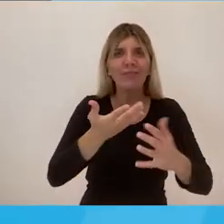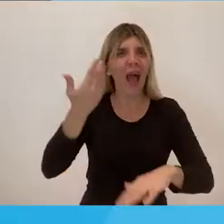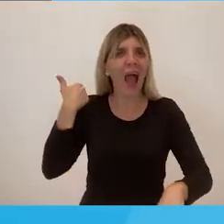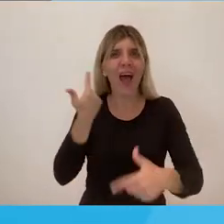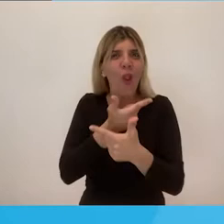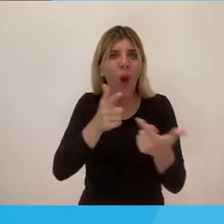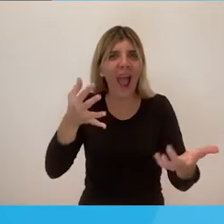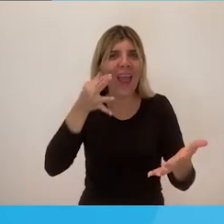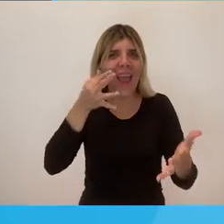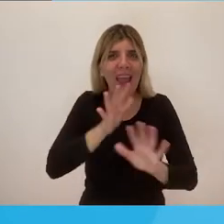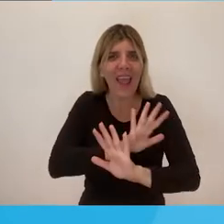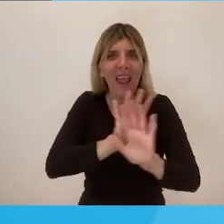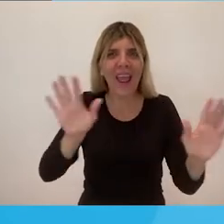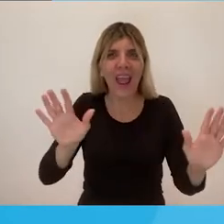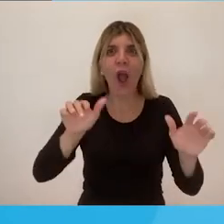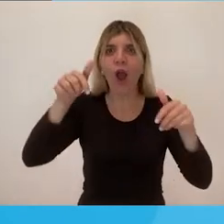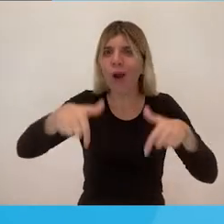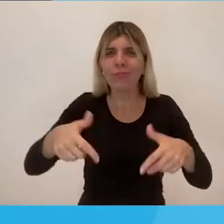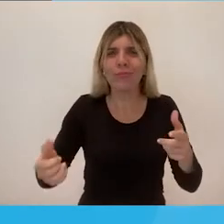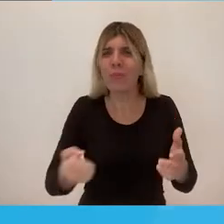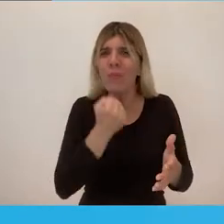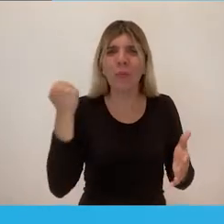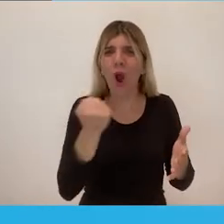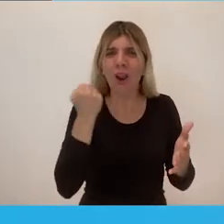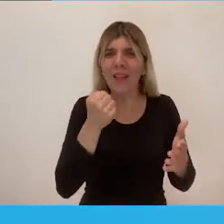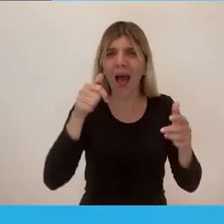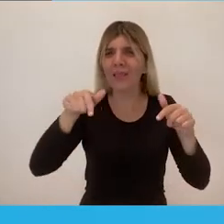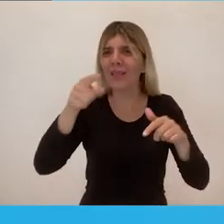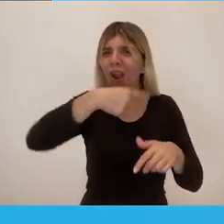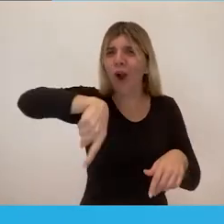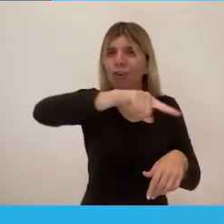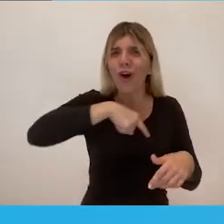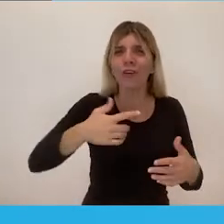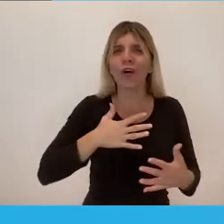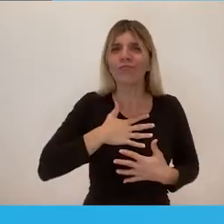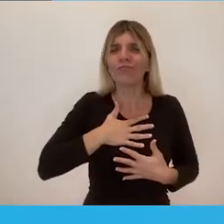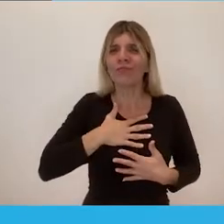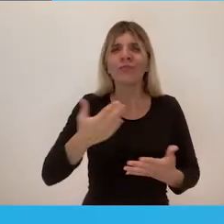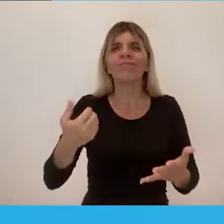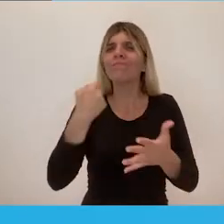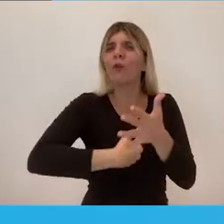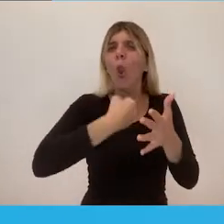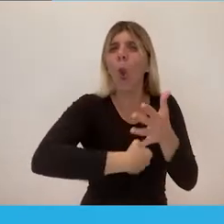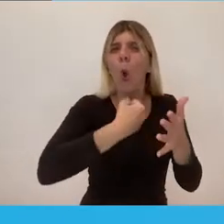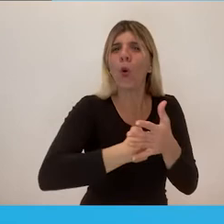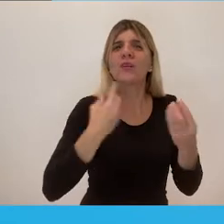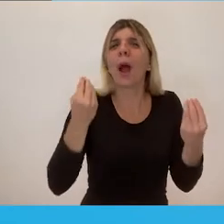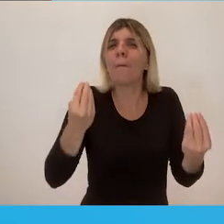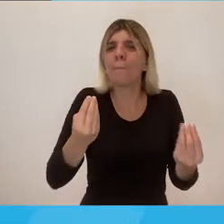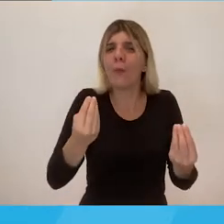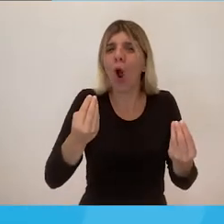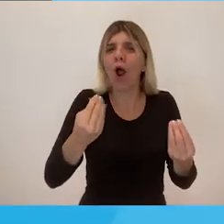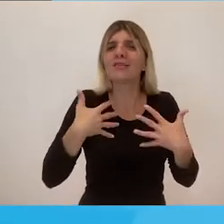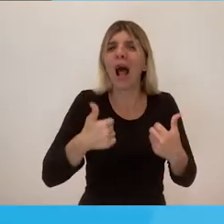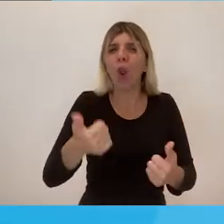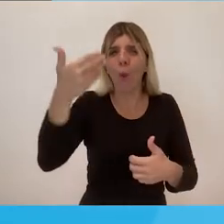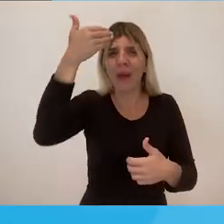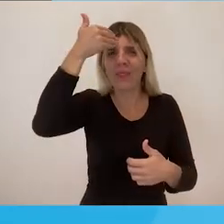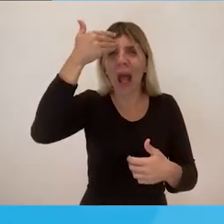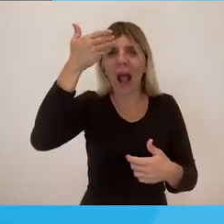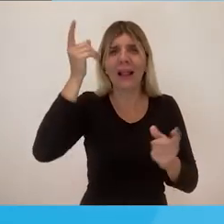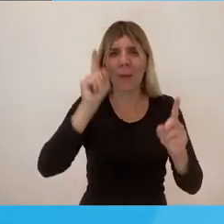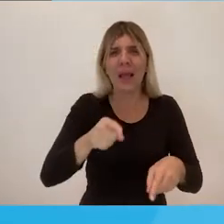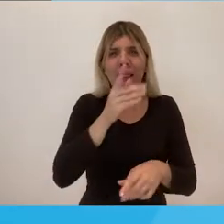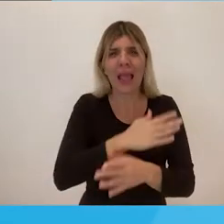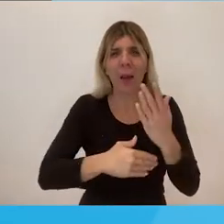un proyecto inédito y para nosotros tiene una relevancia especial. Somos militantes de la salud